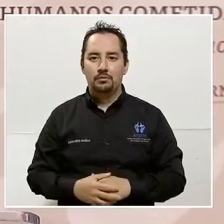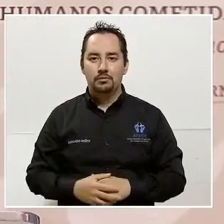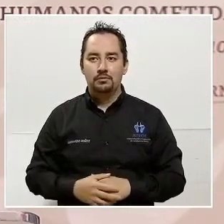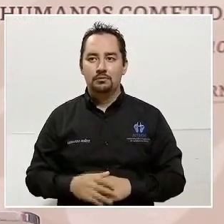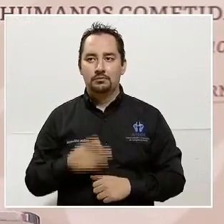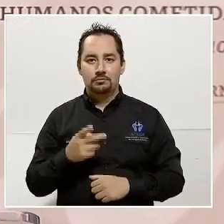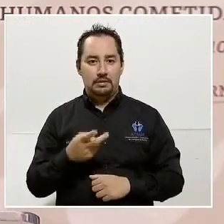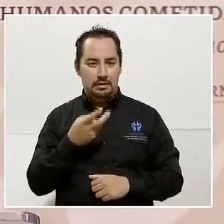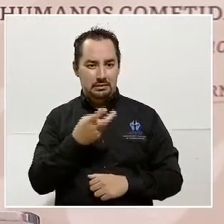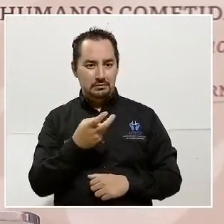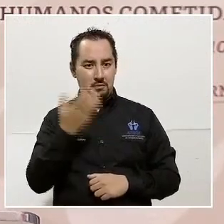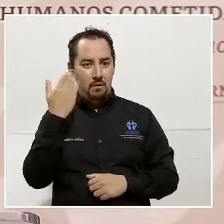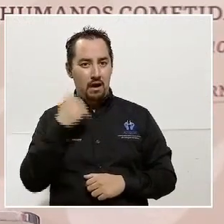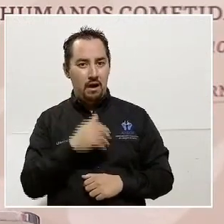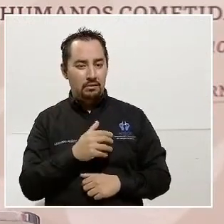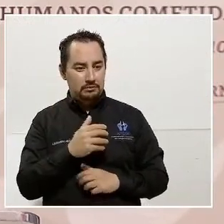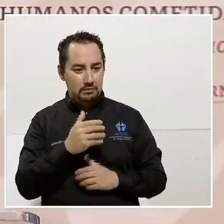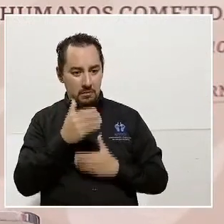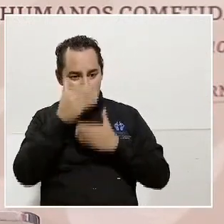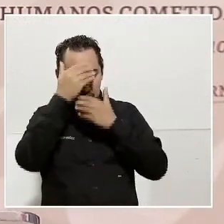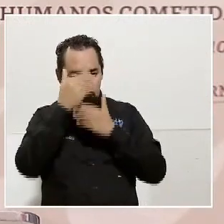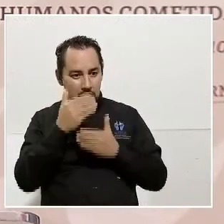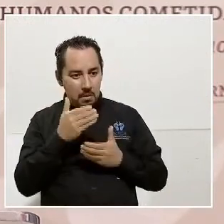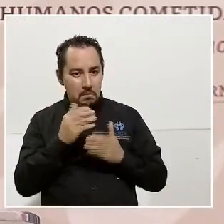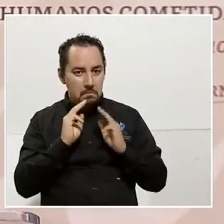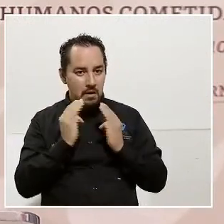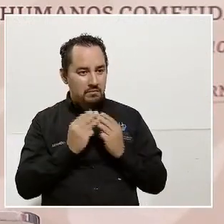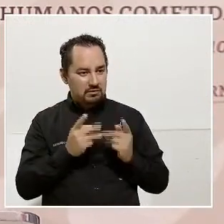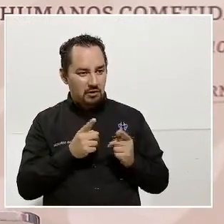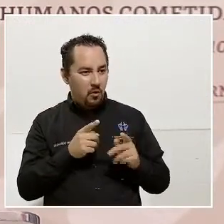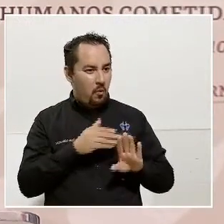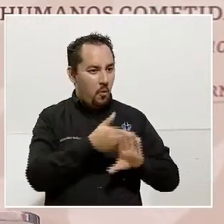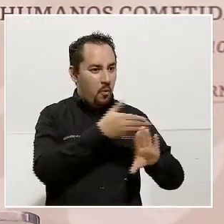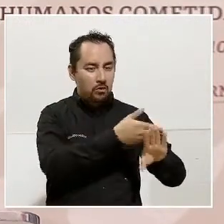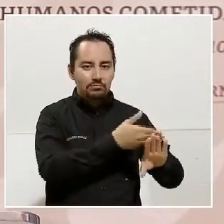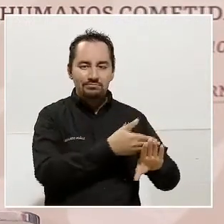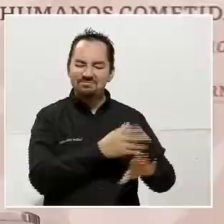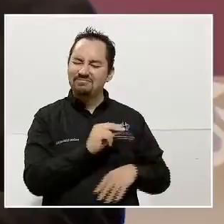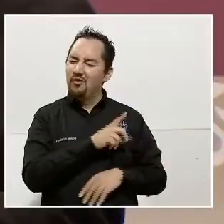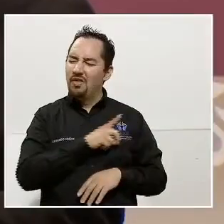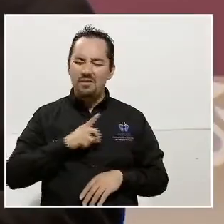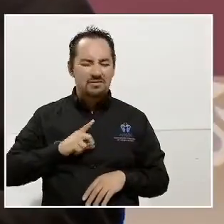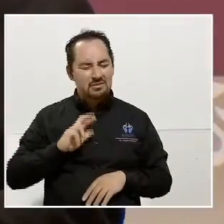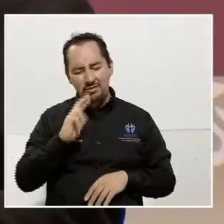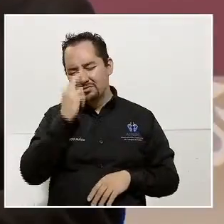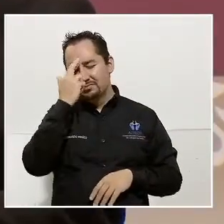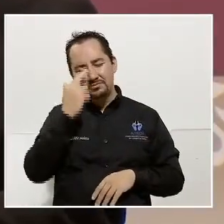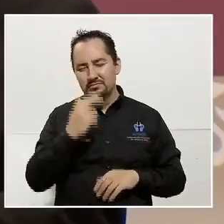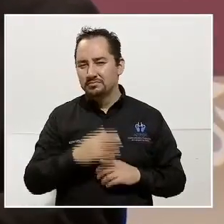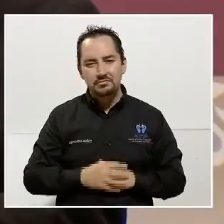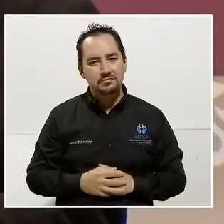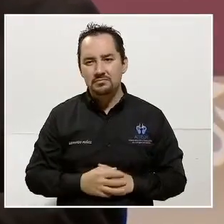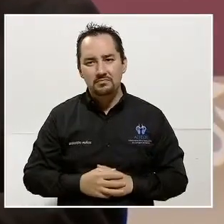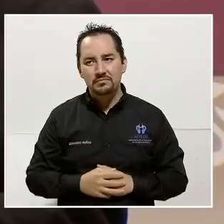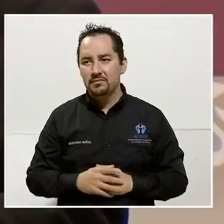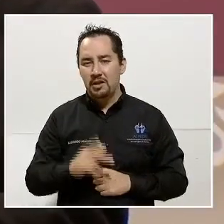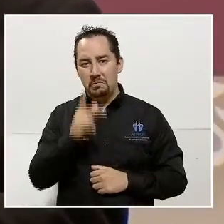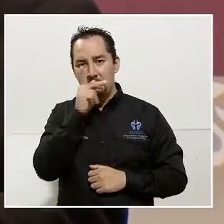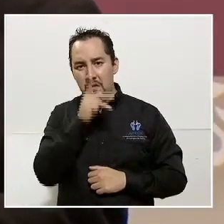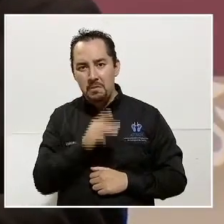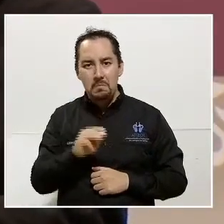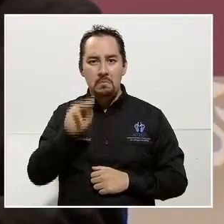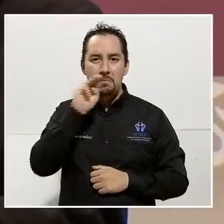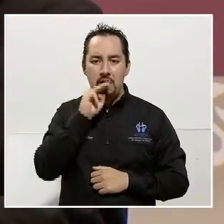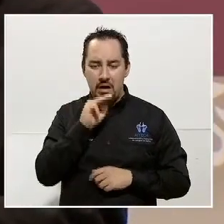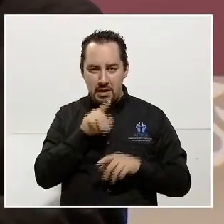terrorismo de Estado no debió recordarse como parte del pasado reciente. Nuestros padres,